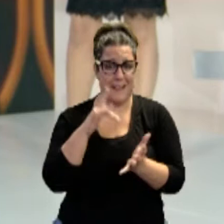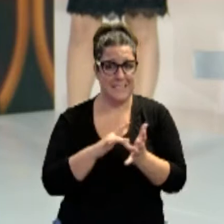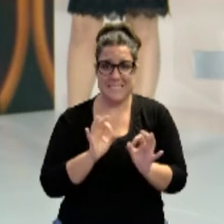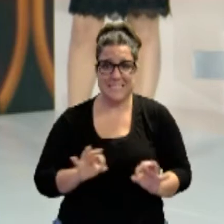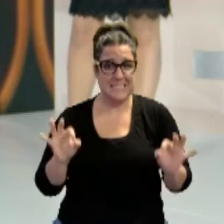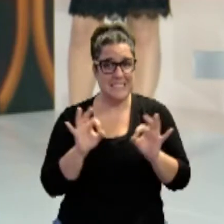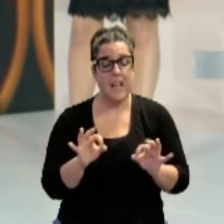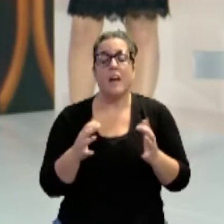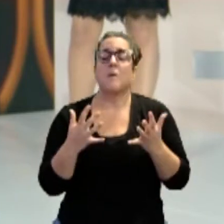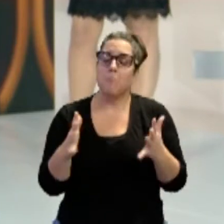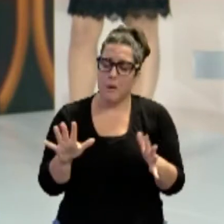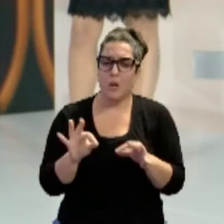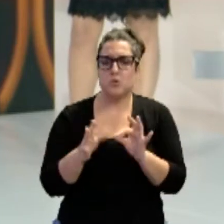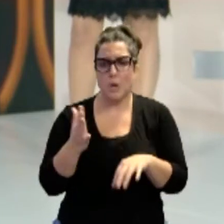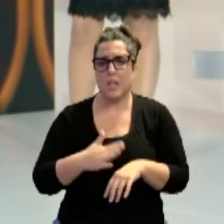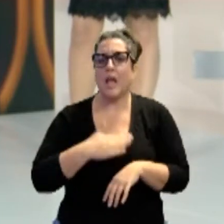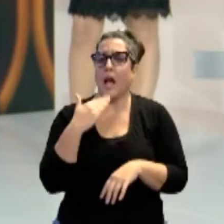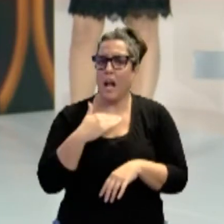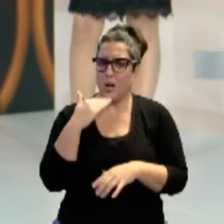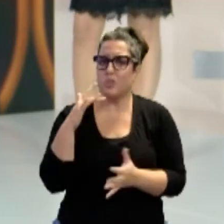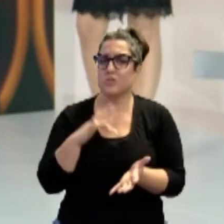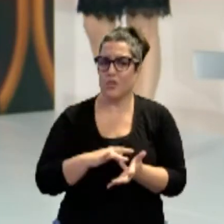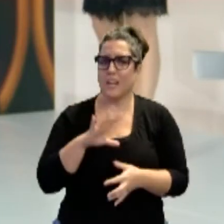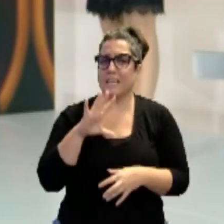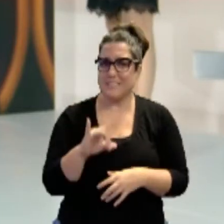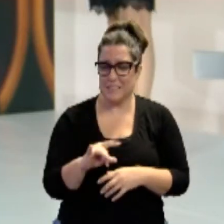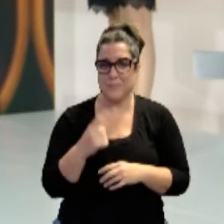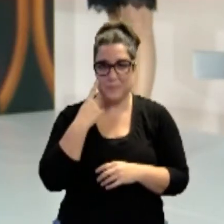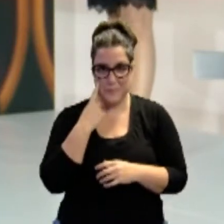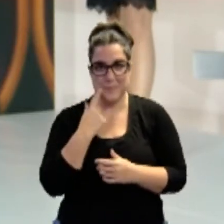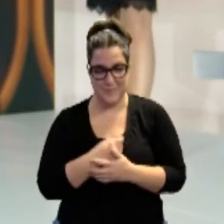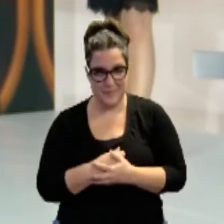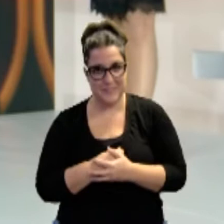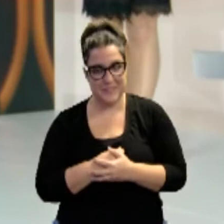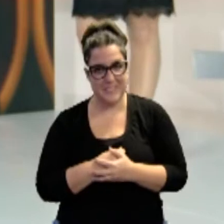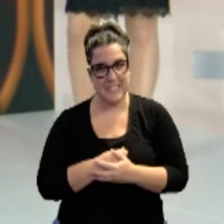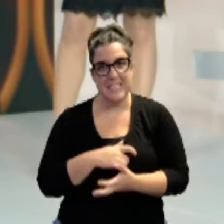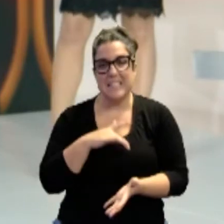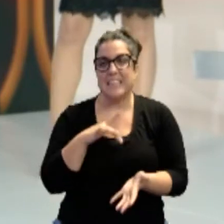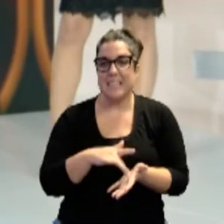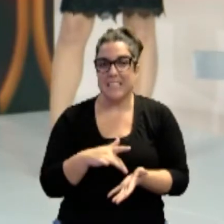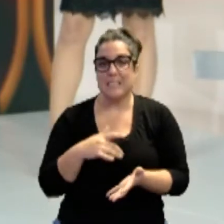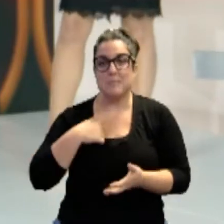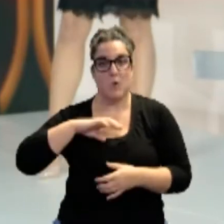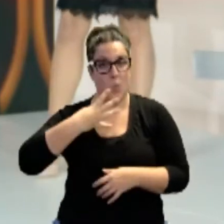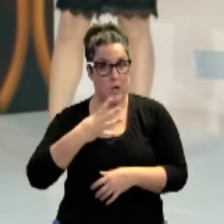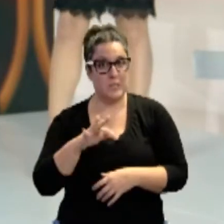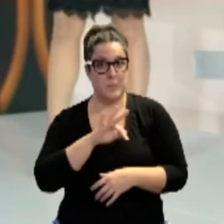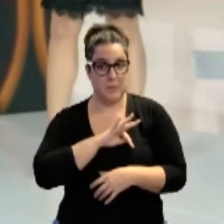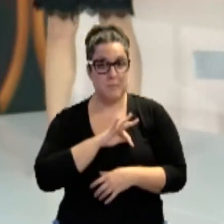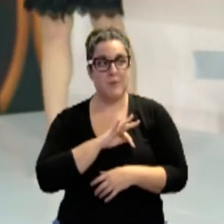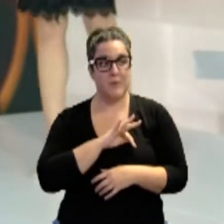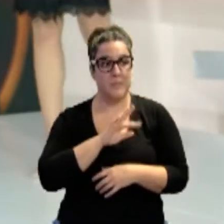gordo, aunque la suerte también se ha paseado por nuestra comunidad. Vamos a verlo. Lo hacía con este cuarto premio, también el